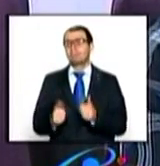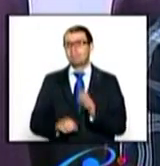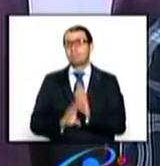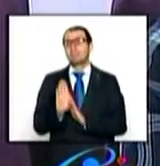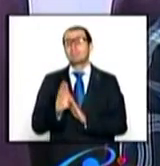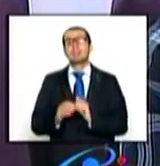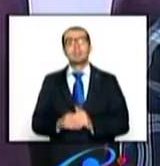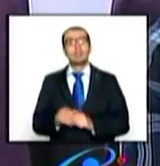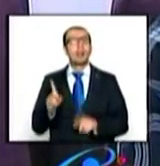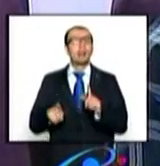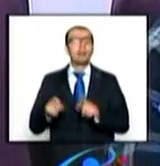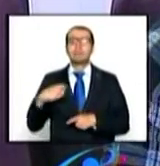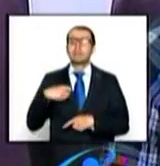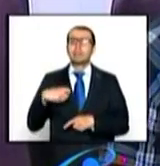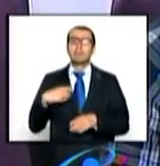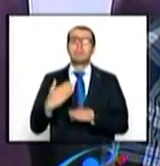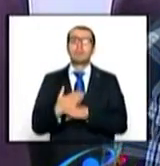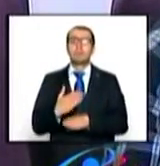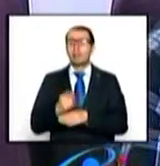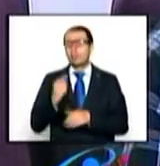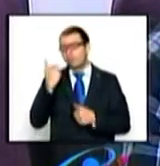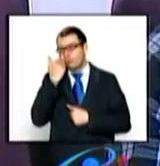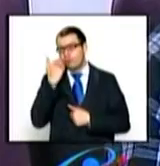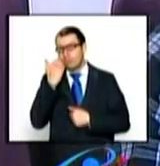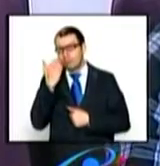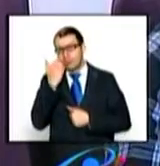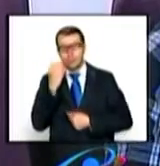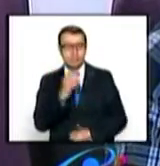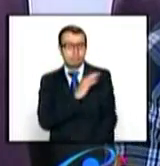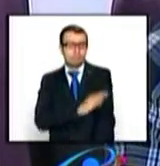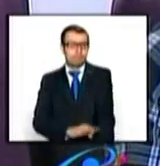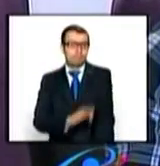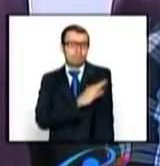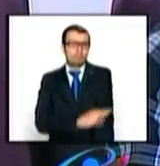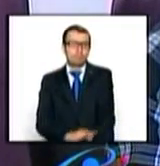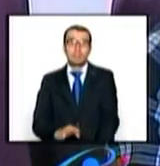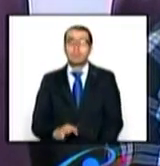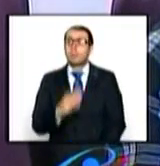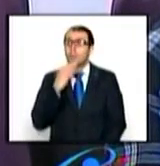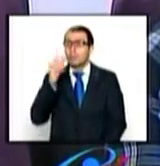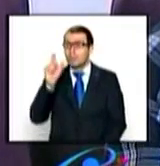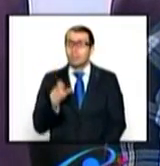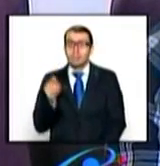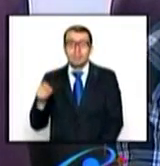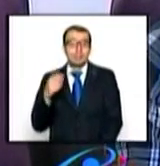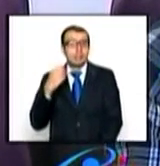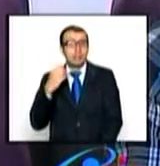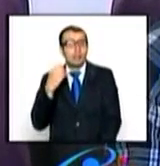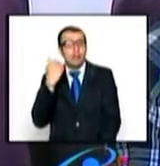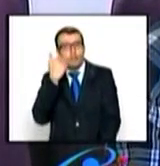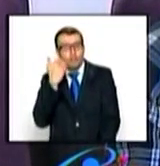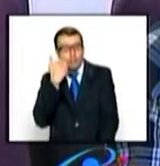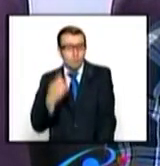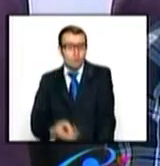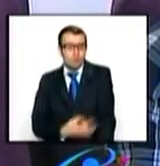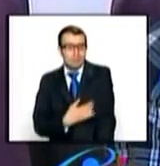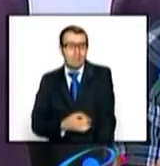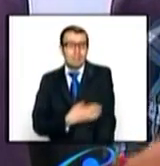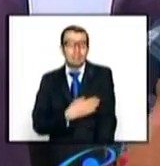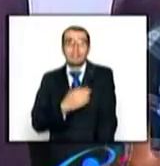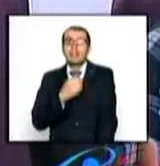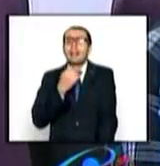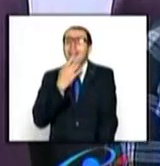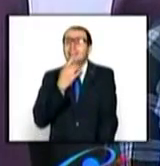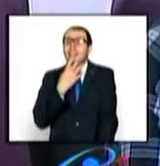vemos pacientes que tienen problemas de enfermedades vasculares periféricas. Cuando el paciente es diabético, como lo pregunta el doctor Rojas, o cuando el paciente es hipertenso y tiene